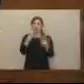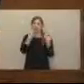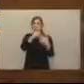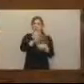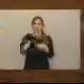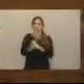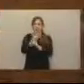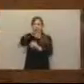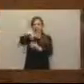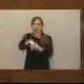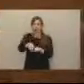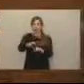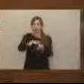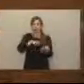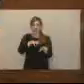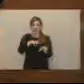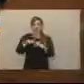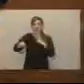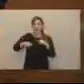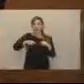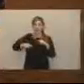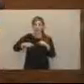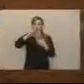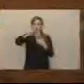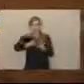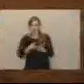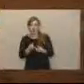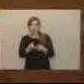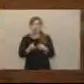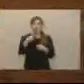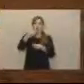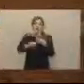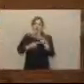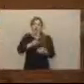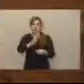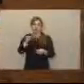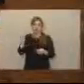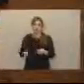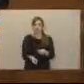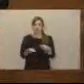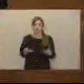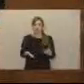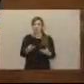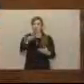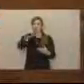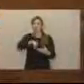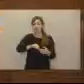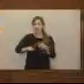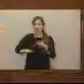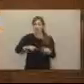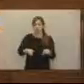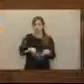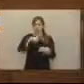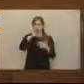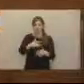empleados, la mayoría de ellas gerente de contratación, de operaciones, excepto el director general actual, que